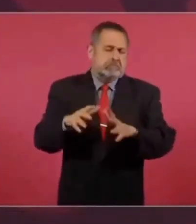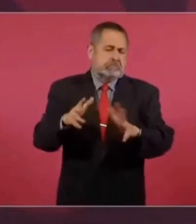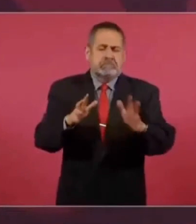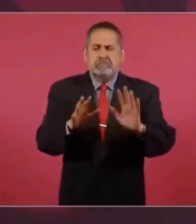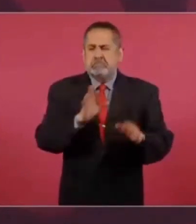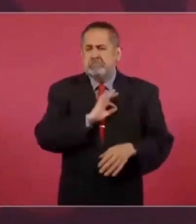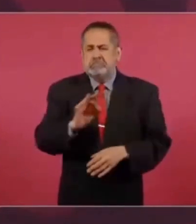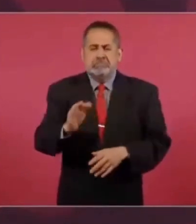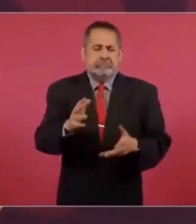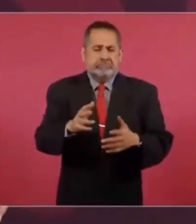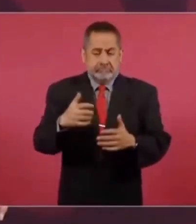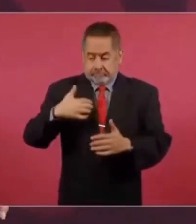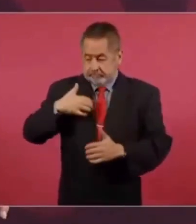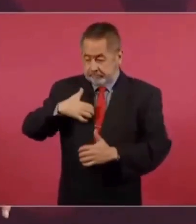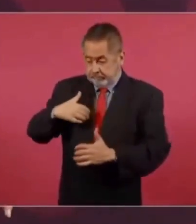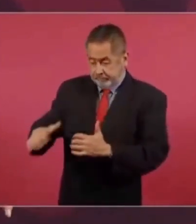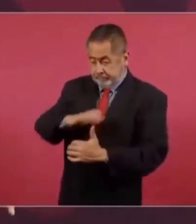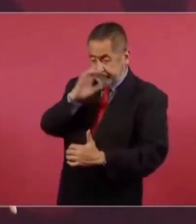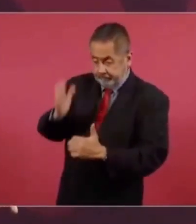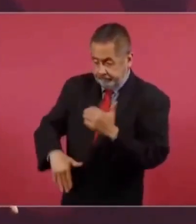antes de terminar,